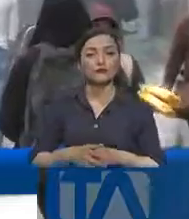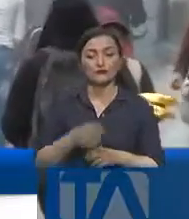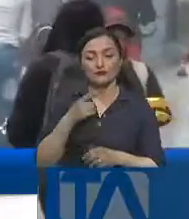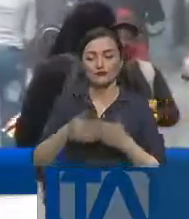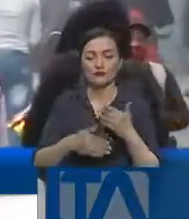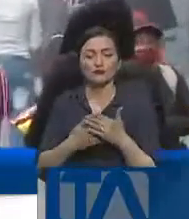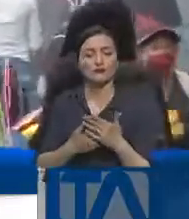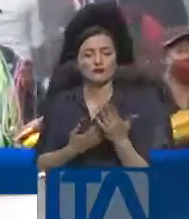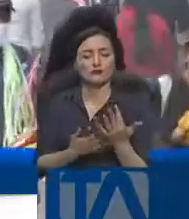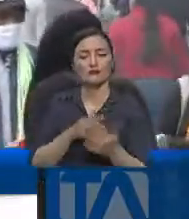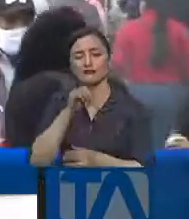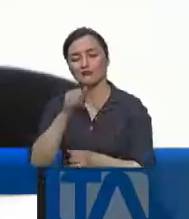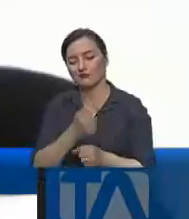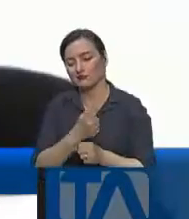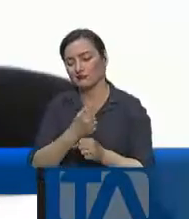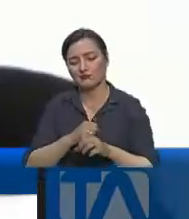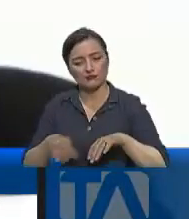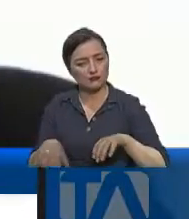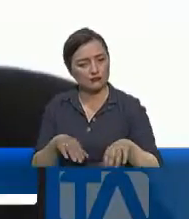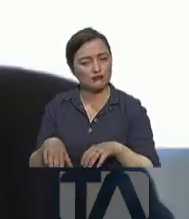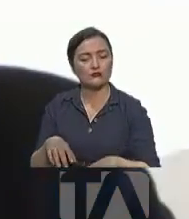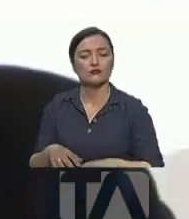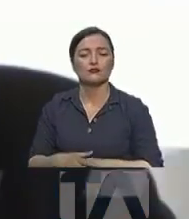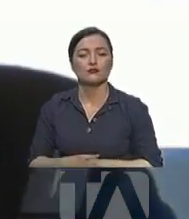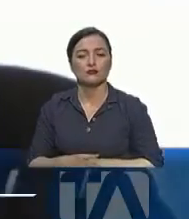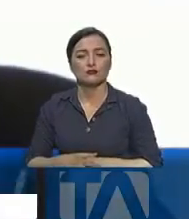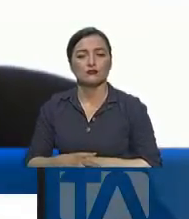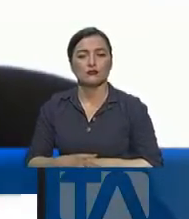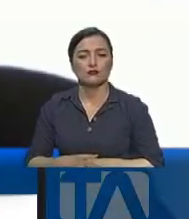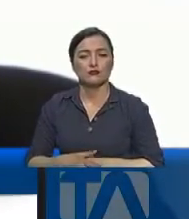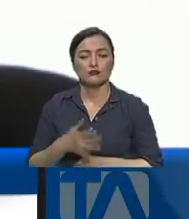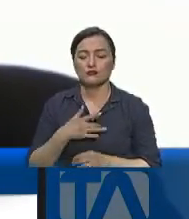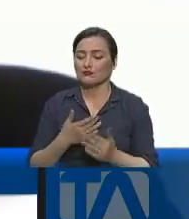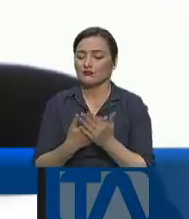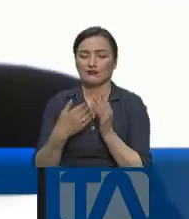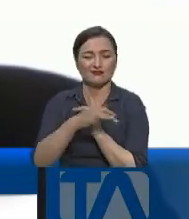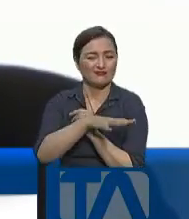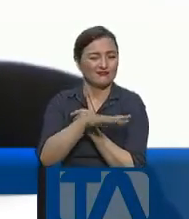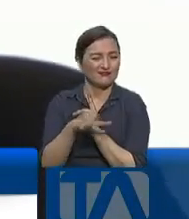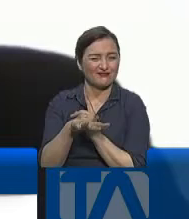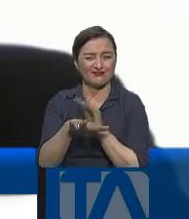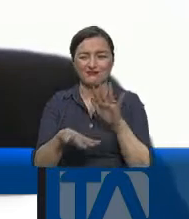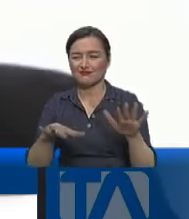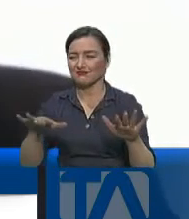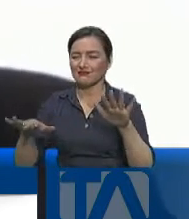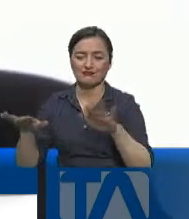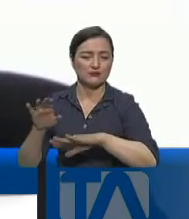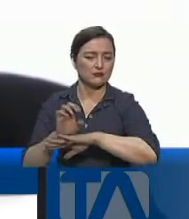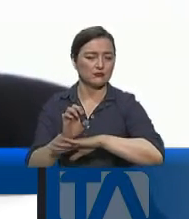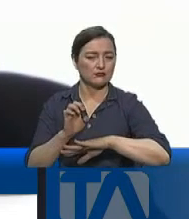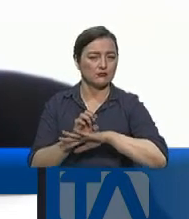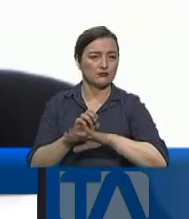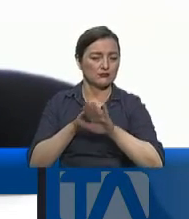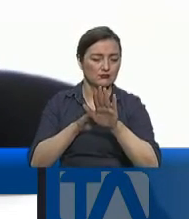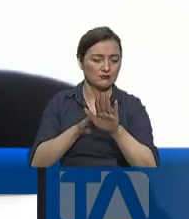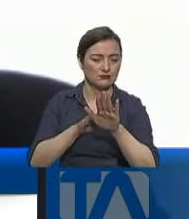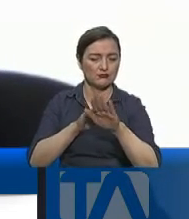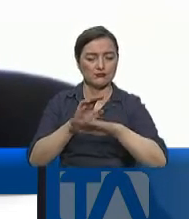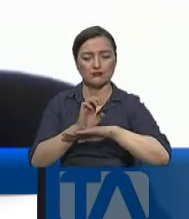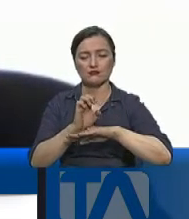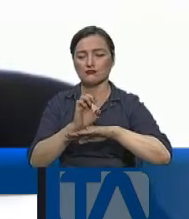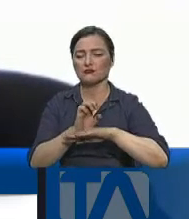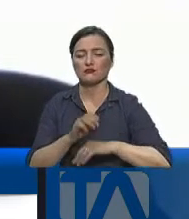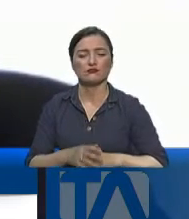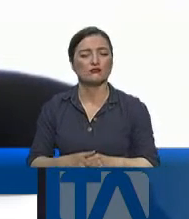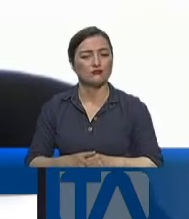que todavía queda mucho por hacer se siente un nuevo ambiente en el país cierto es decir un ambiente proecuador y con la